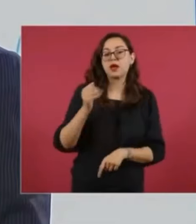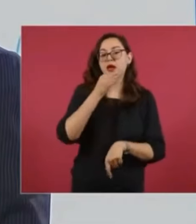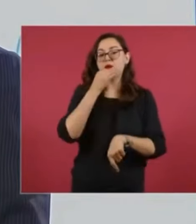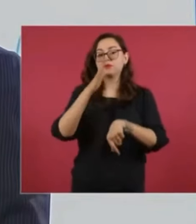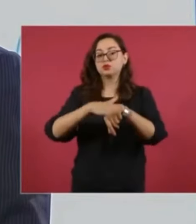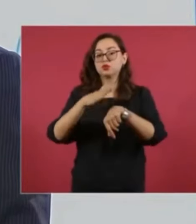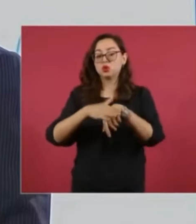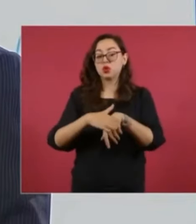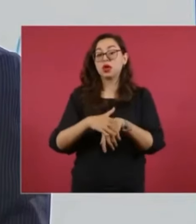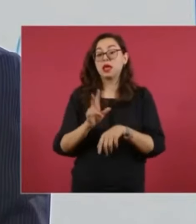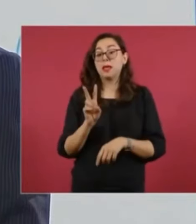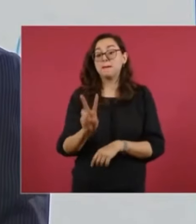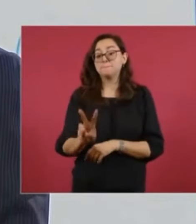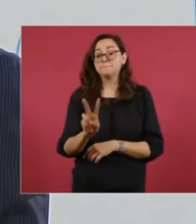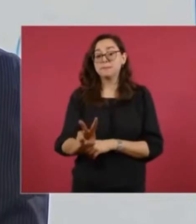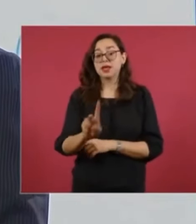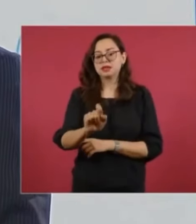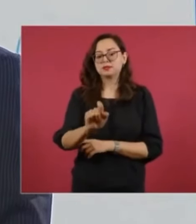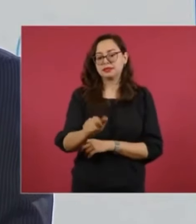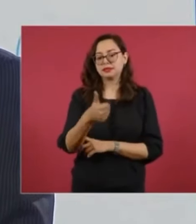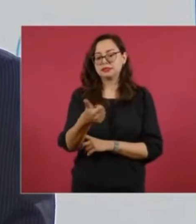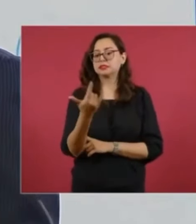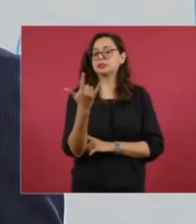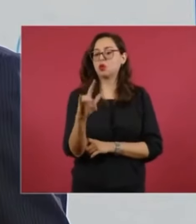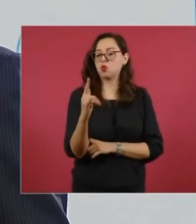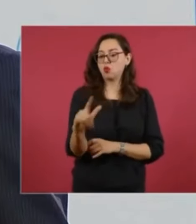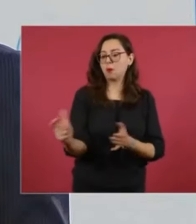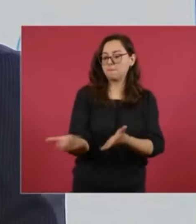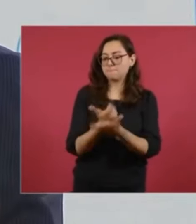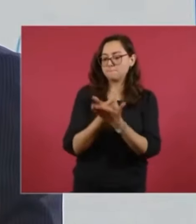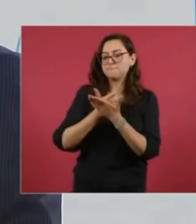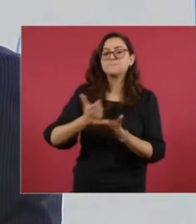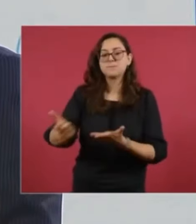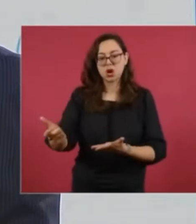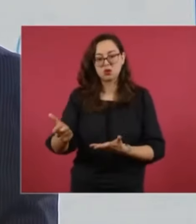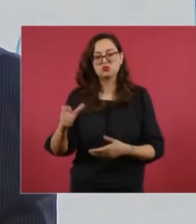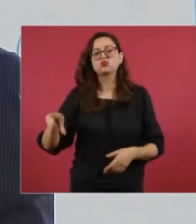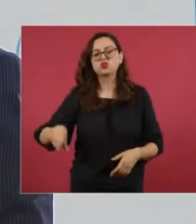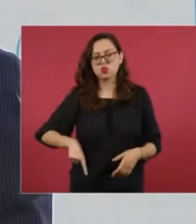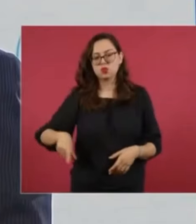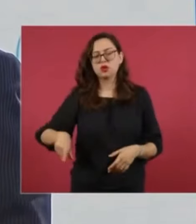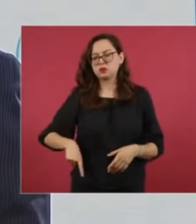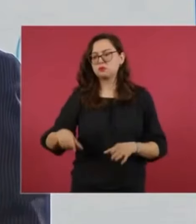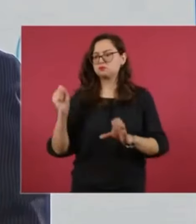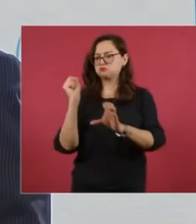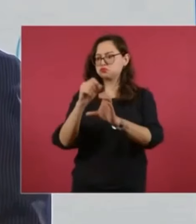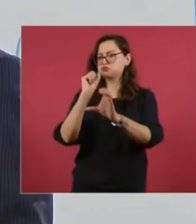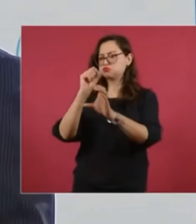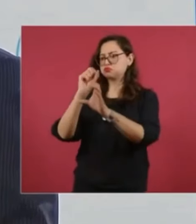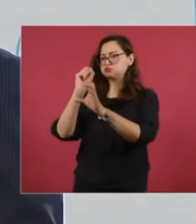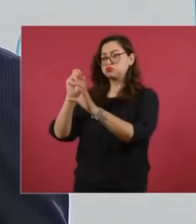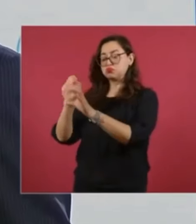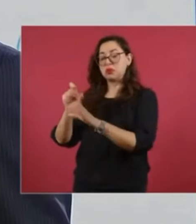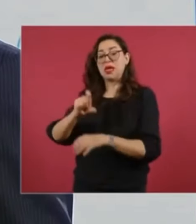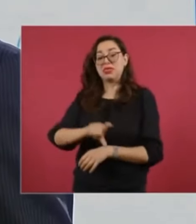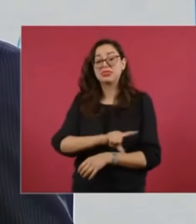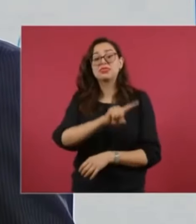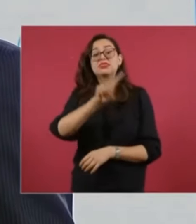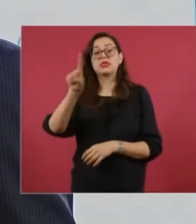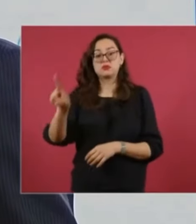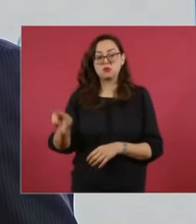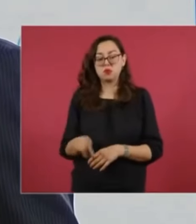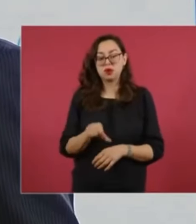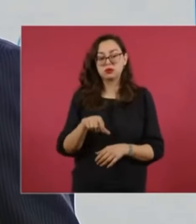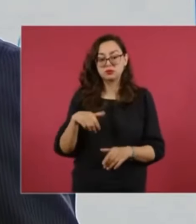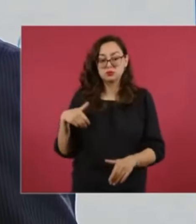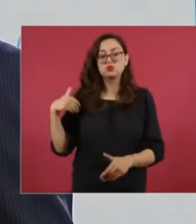de pago es el viernes 26 de julio y el gobierno de México ya informará más adelante de manera oportuna cuando se